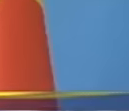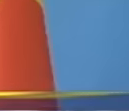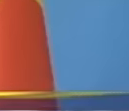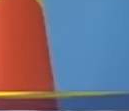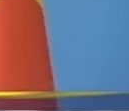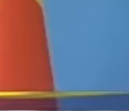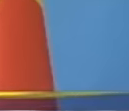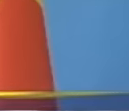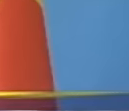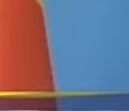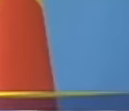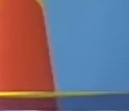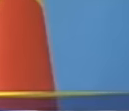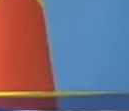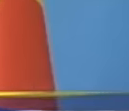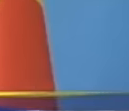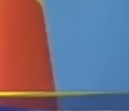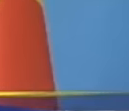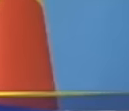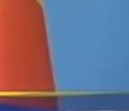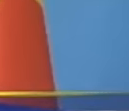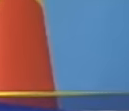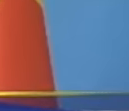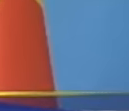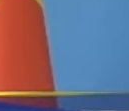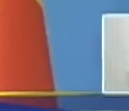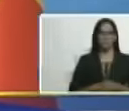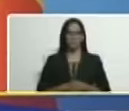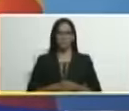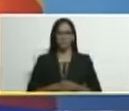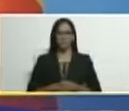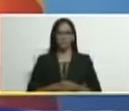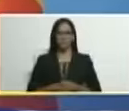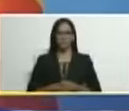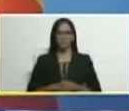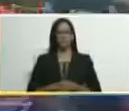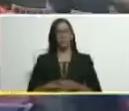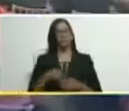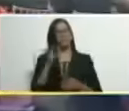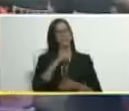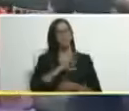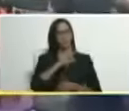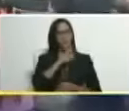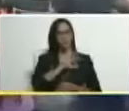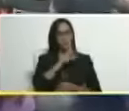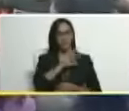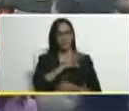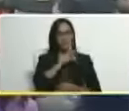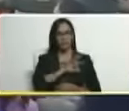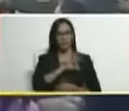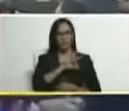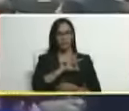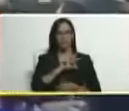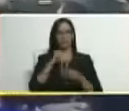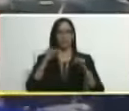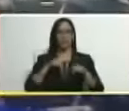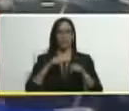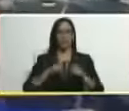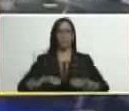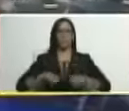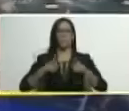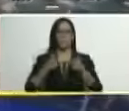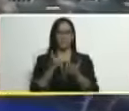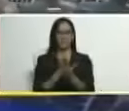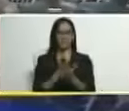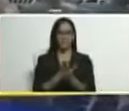La clase obrera antiimperialista que tenemos en Venezuela, socialista. Y hoy más que nunca,